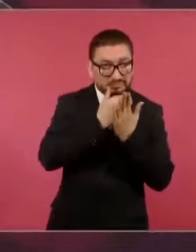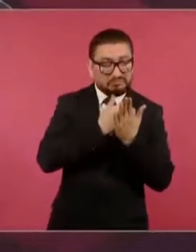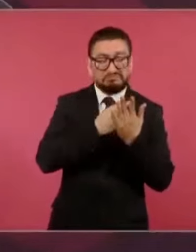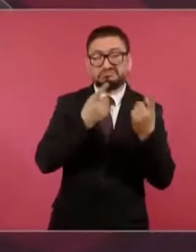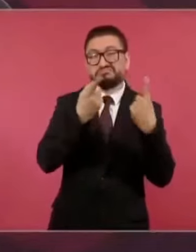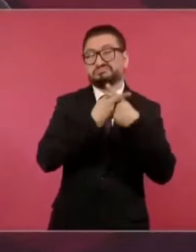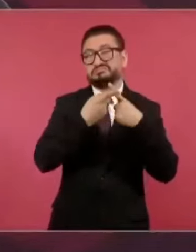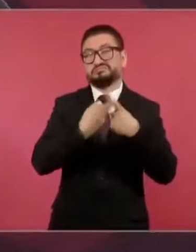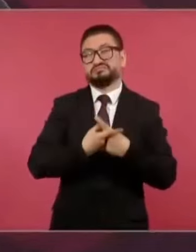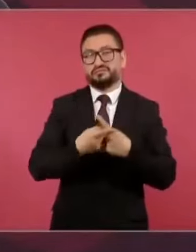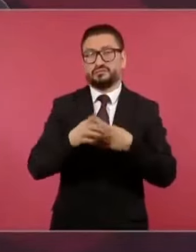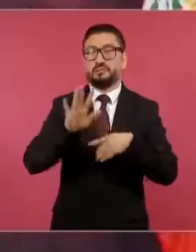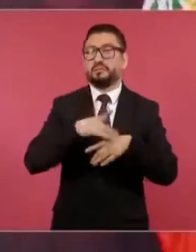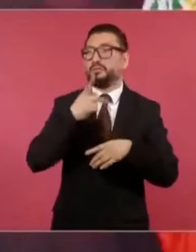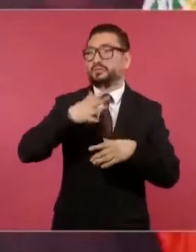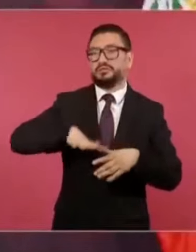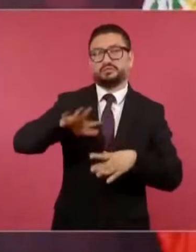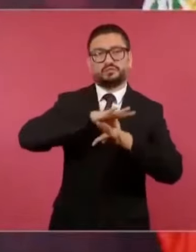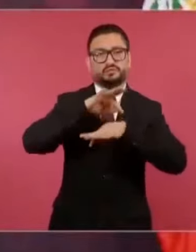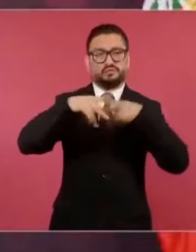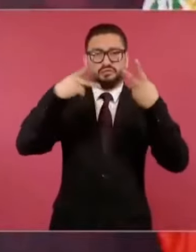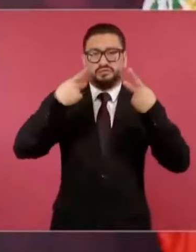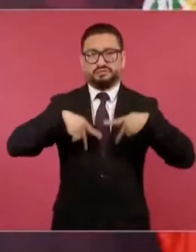para los libres pensadores.